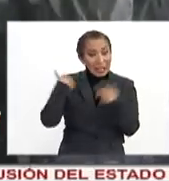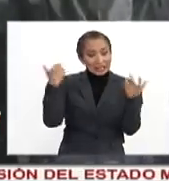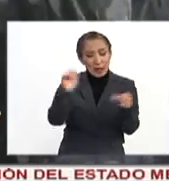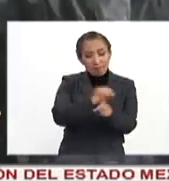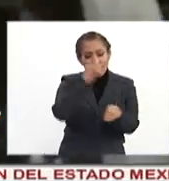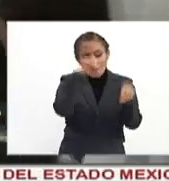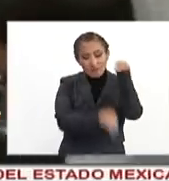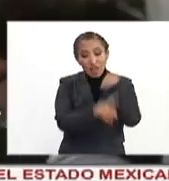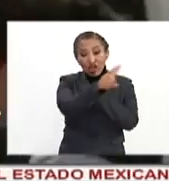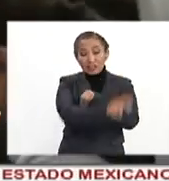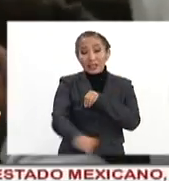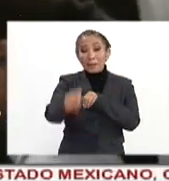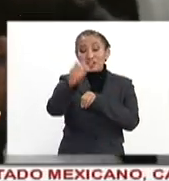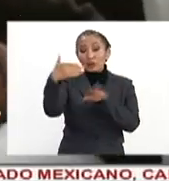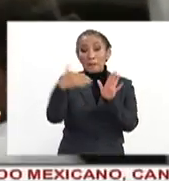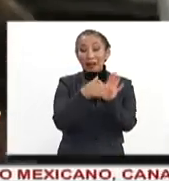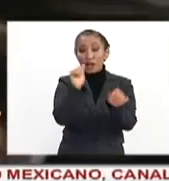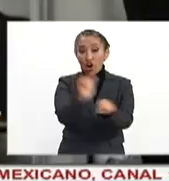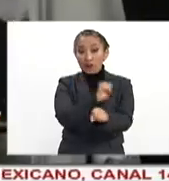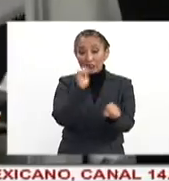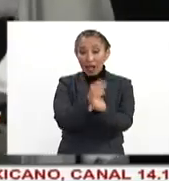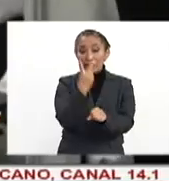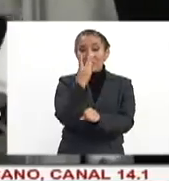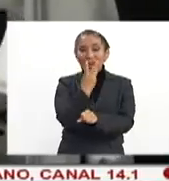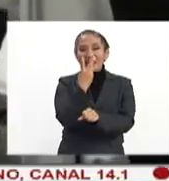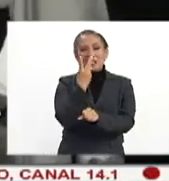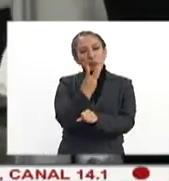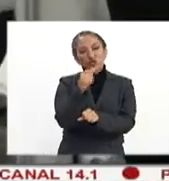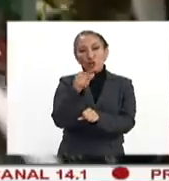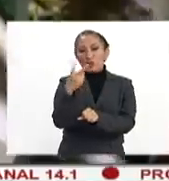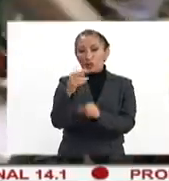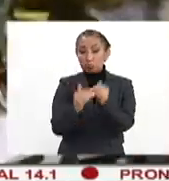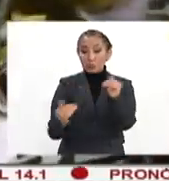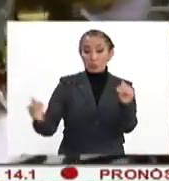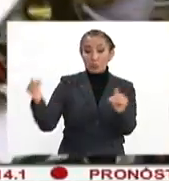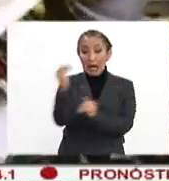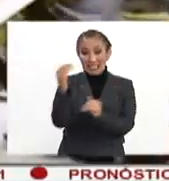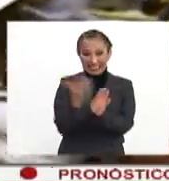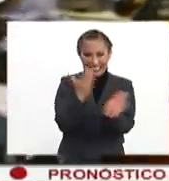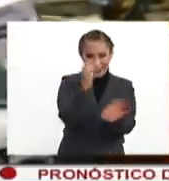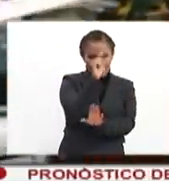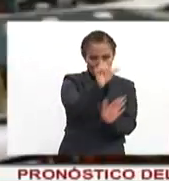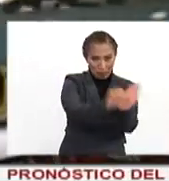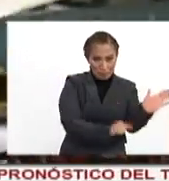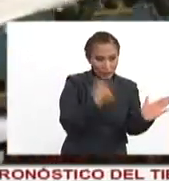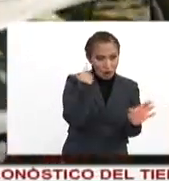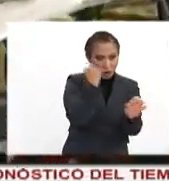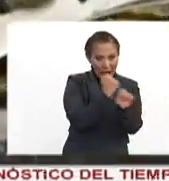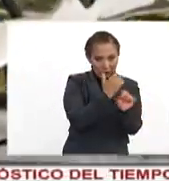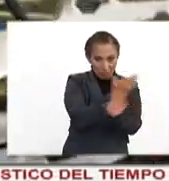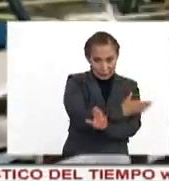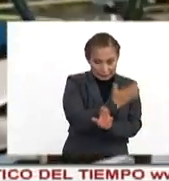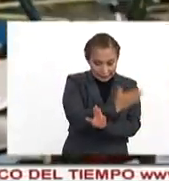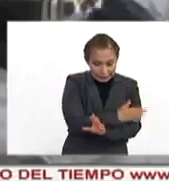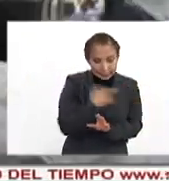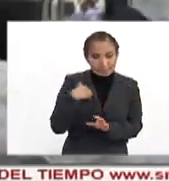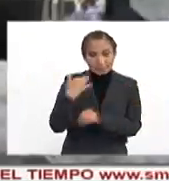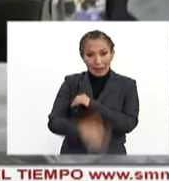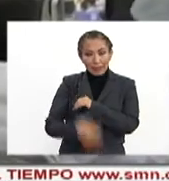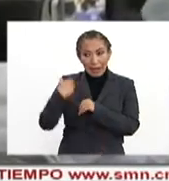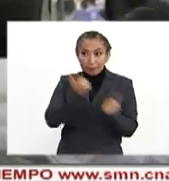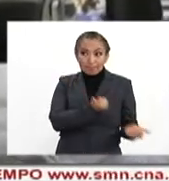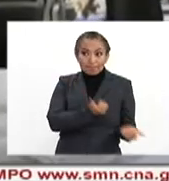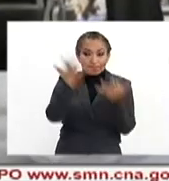fabricaron más de 228,000 unidades, 3.2% más que en el mismo mes pero del 2016, mientras que